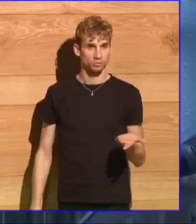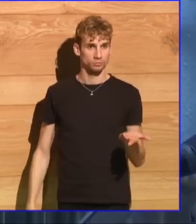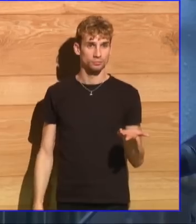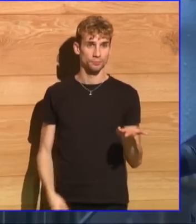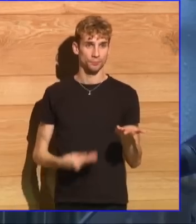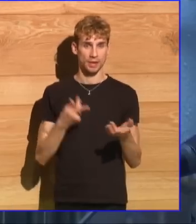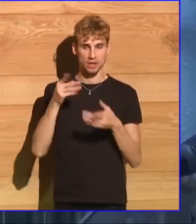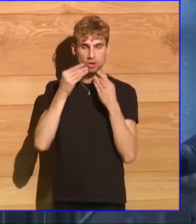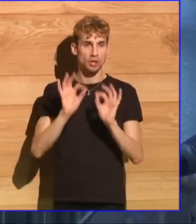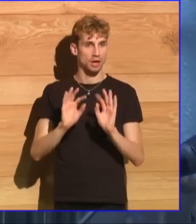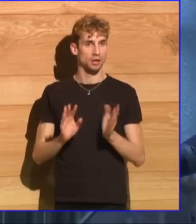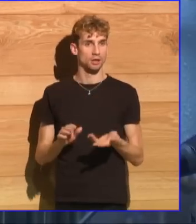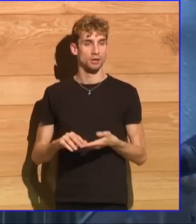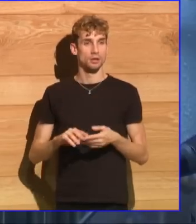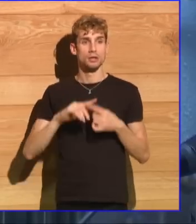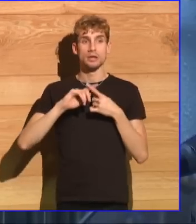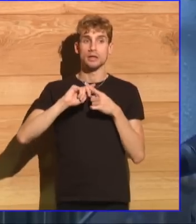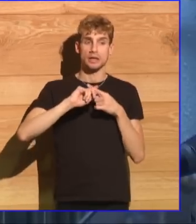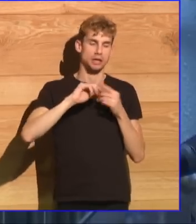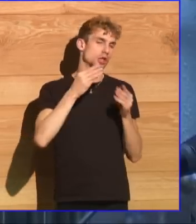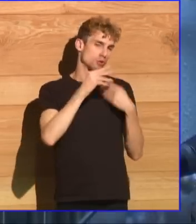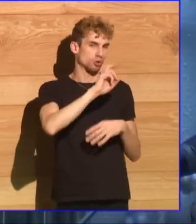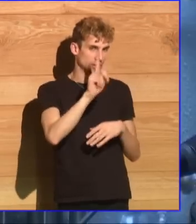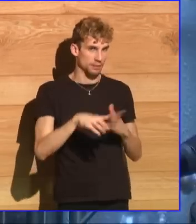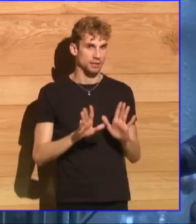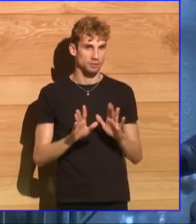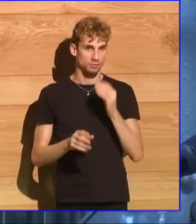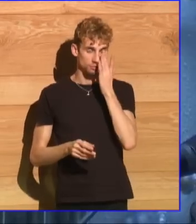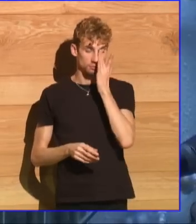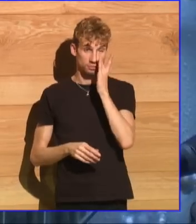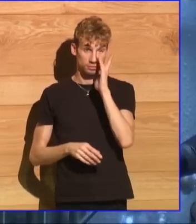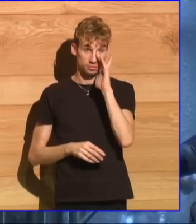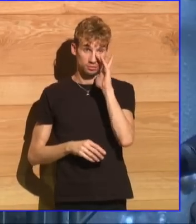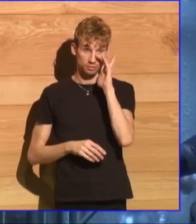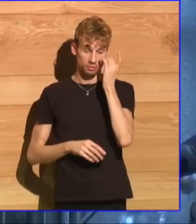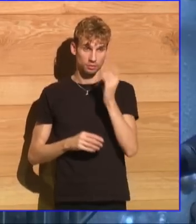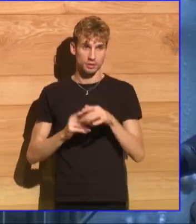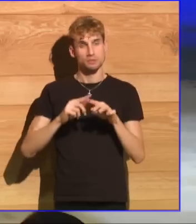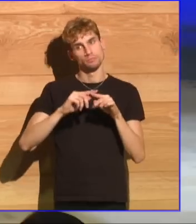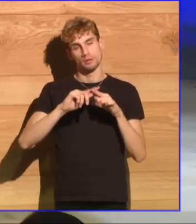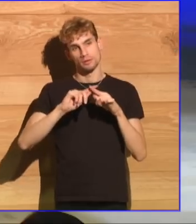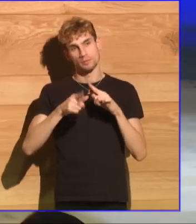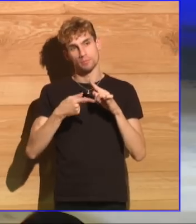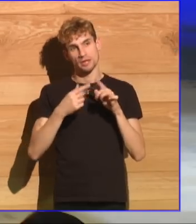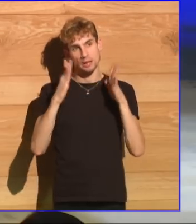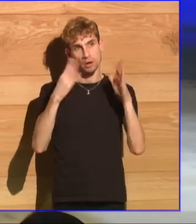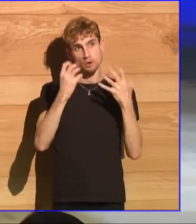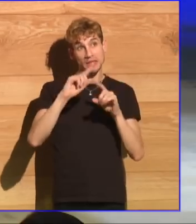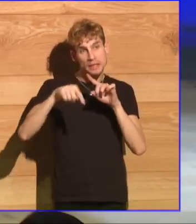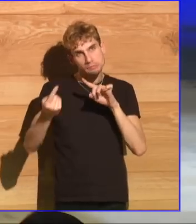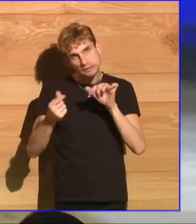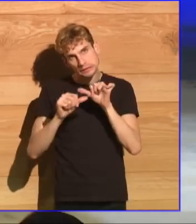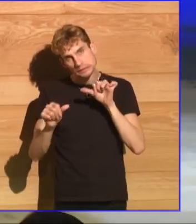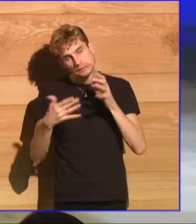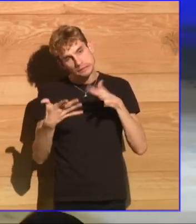en esa historia y luego muchas otras. Luego ya es verdad que luego, ya después de los 90 ya no...